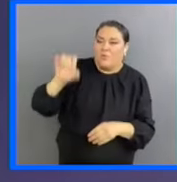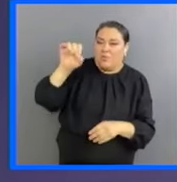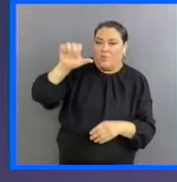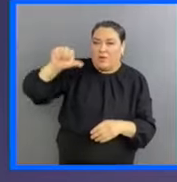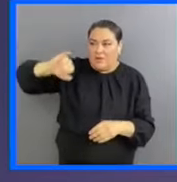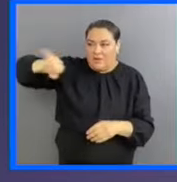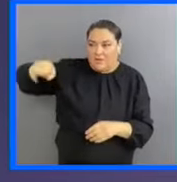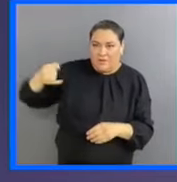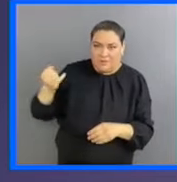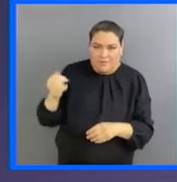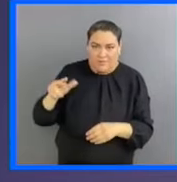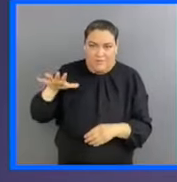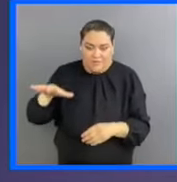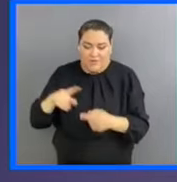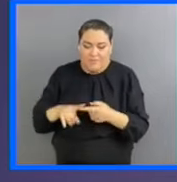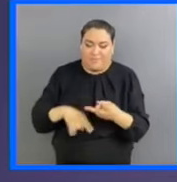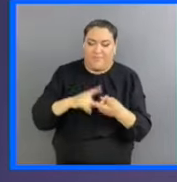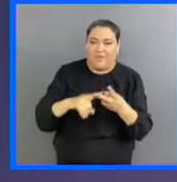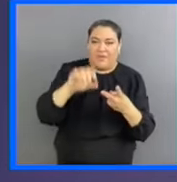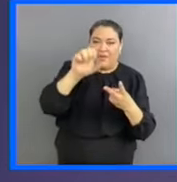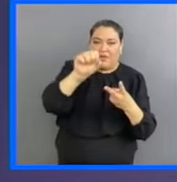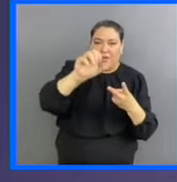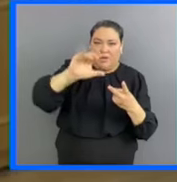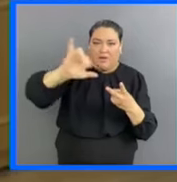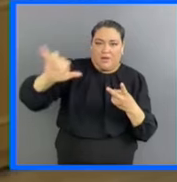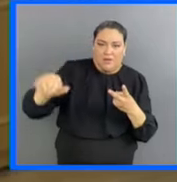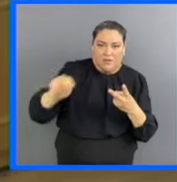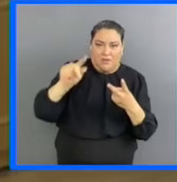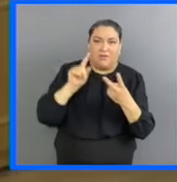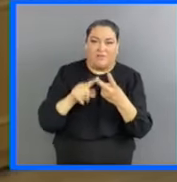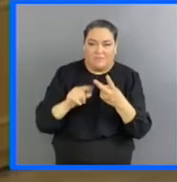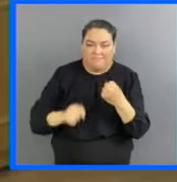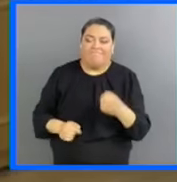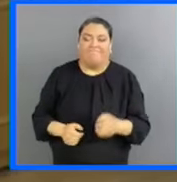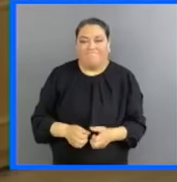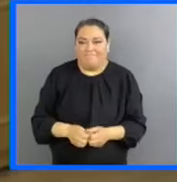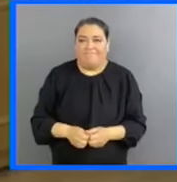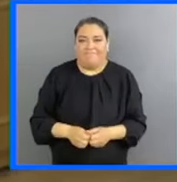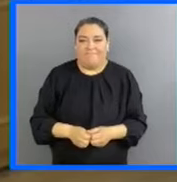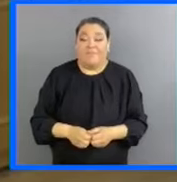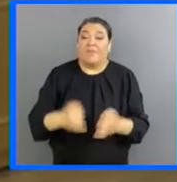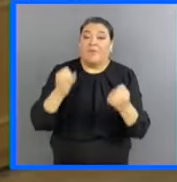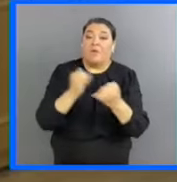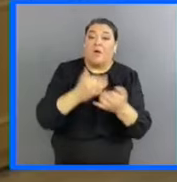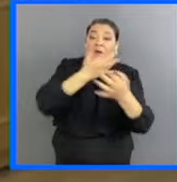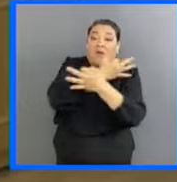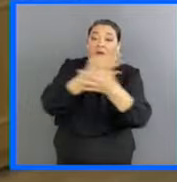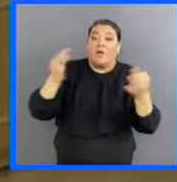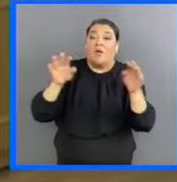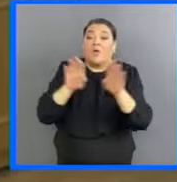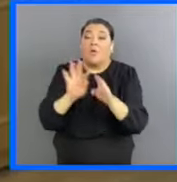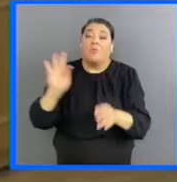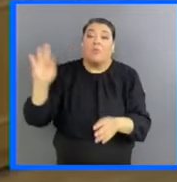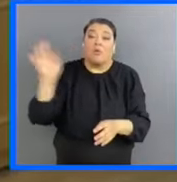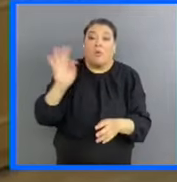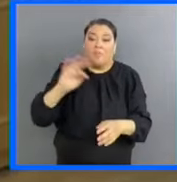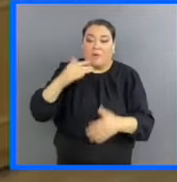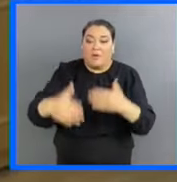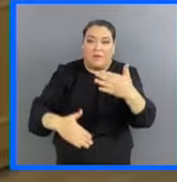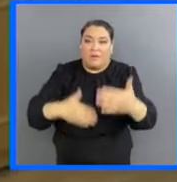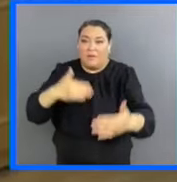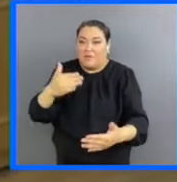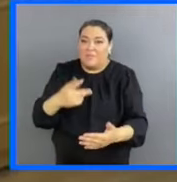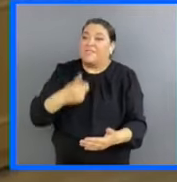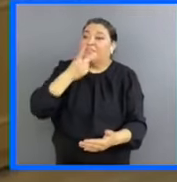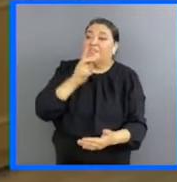la Suprema Corte de Justicia de la Nación. También se pronunciaron sobre la posibilidad de rechazar de plano una